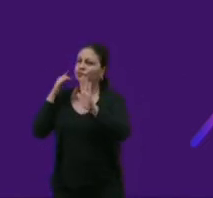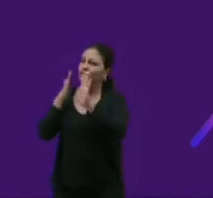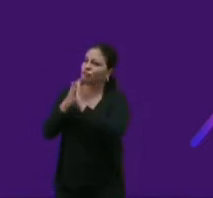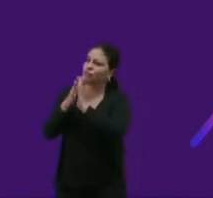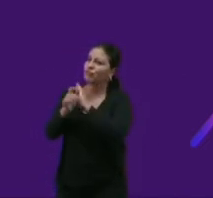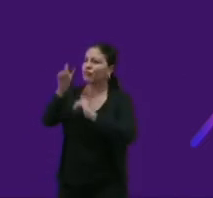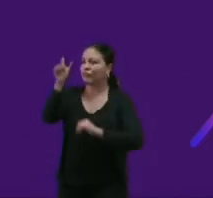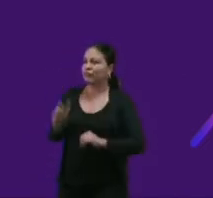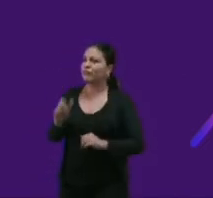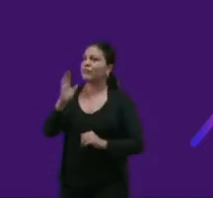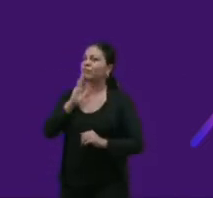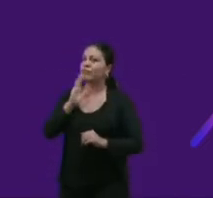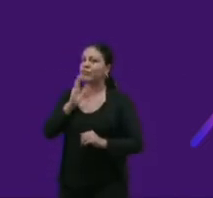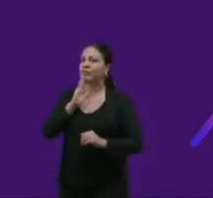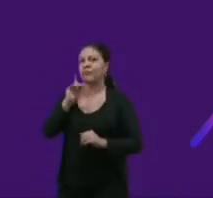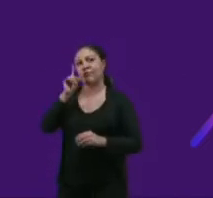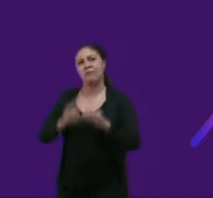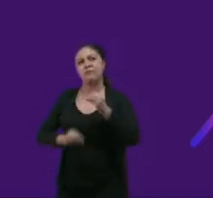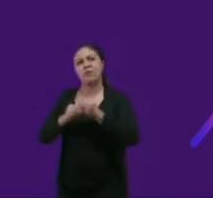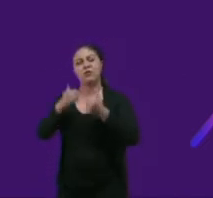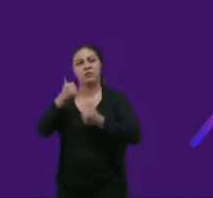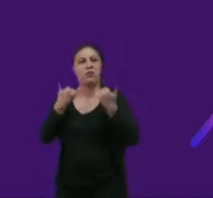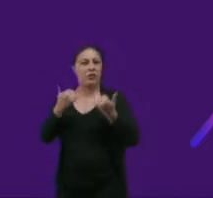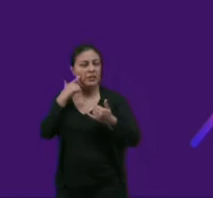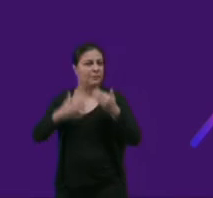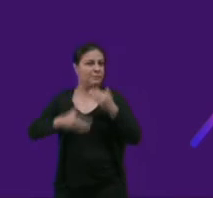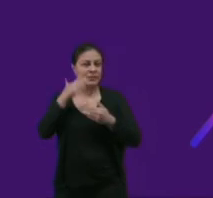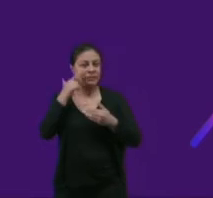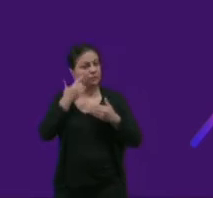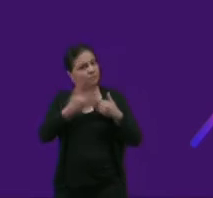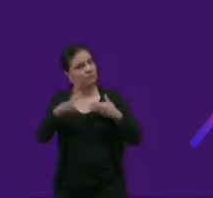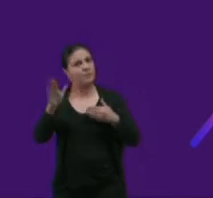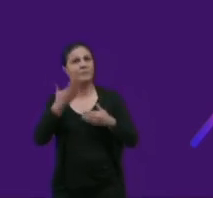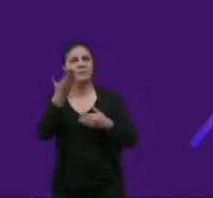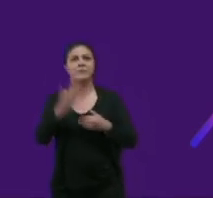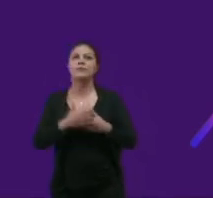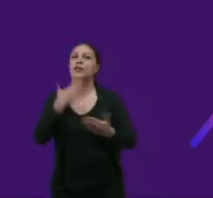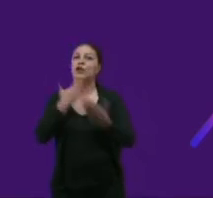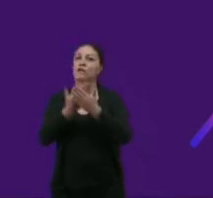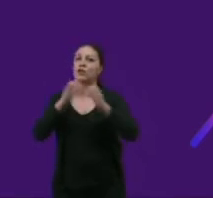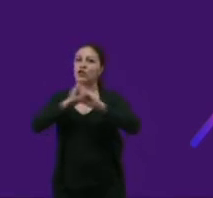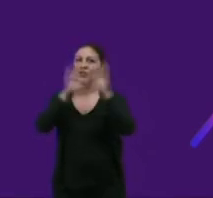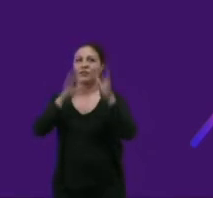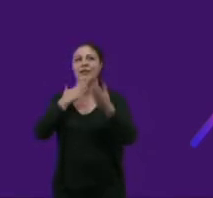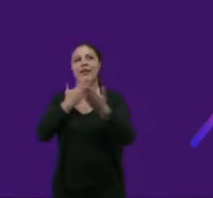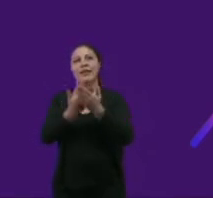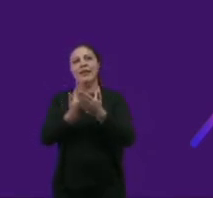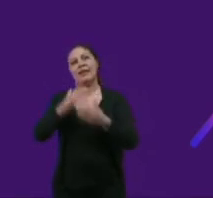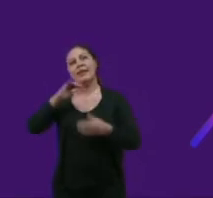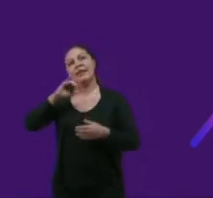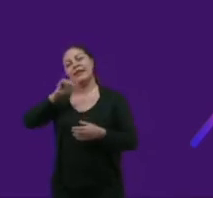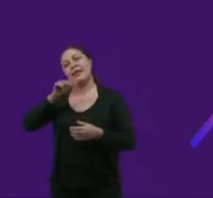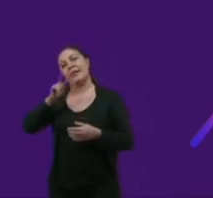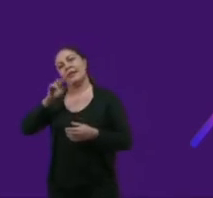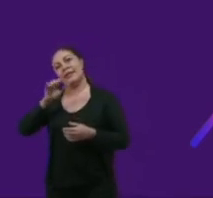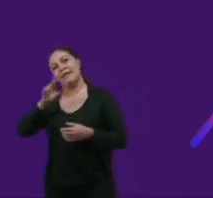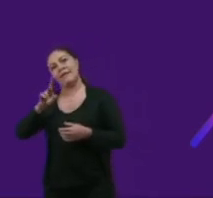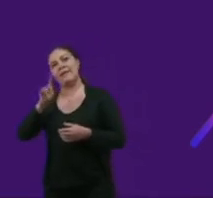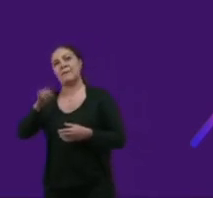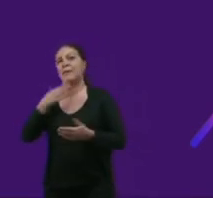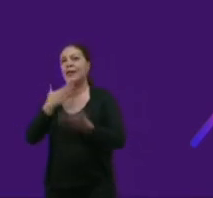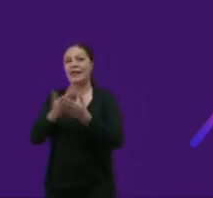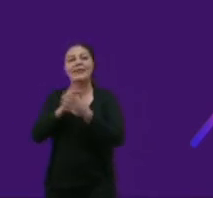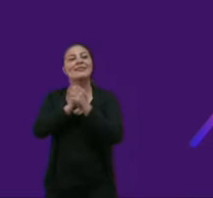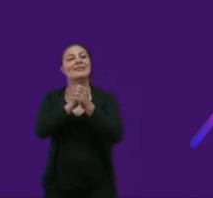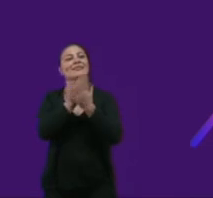y arranquemos conecta muy buenas vidas gracias a viernes gracias mente y por la invitación saludos desde san francisco